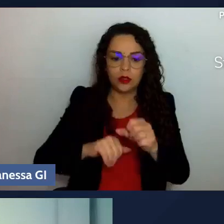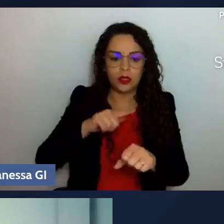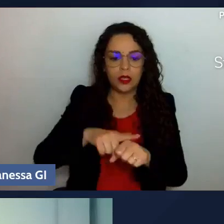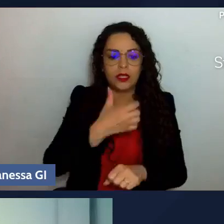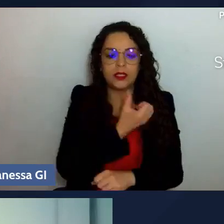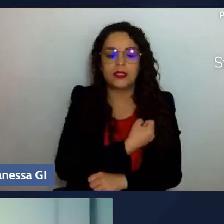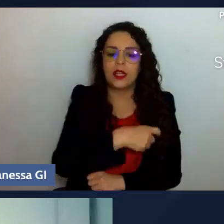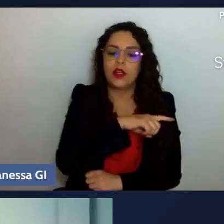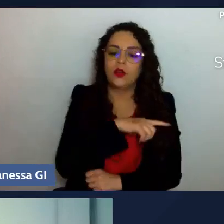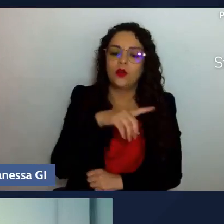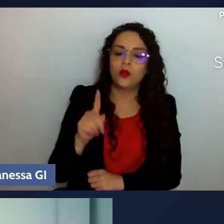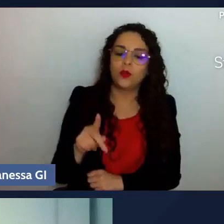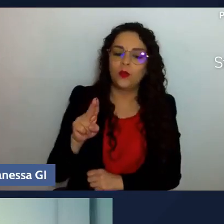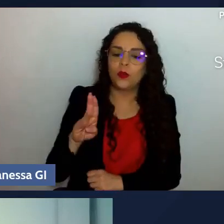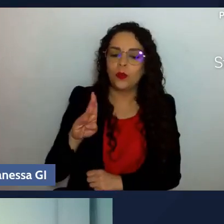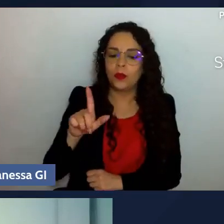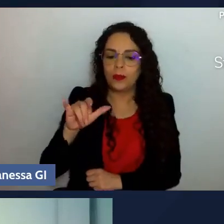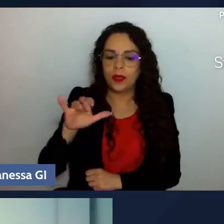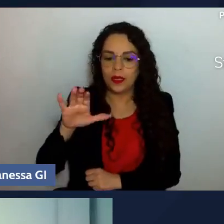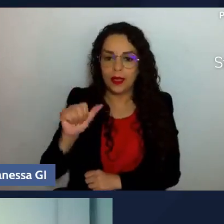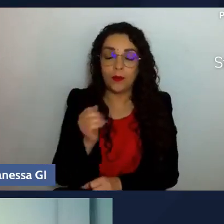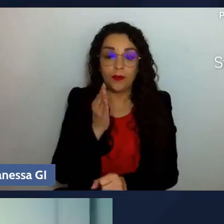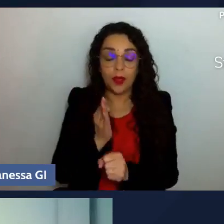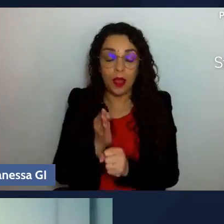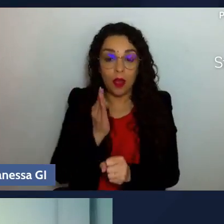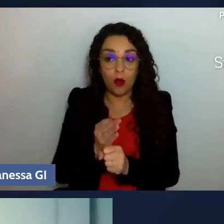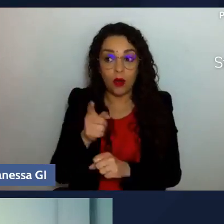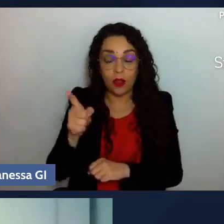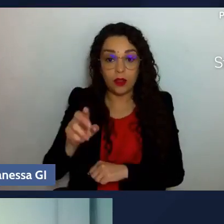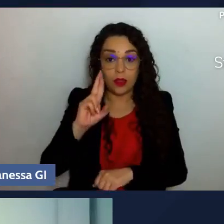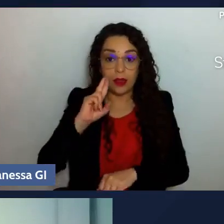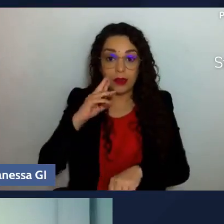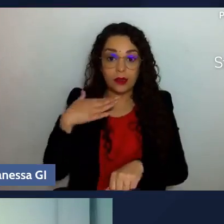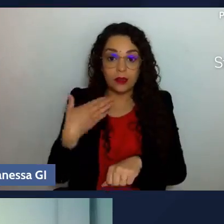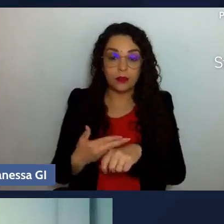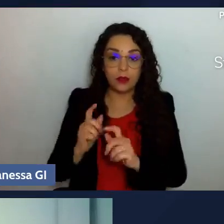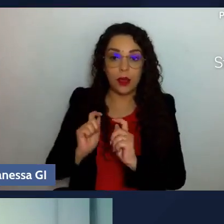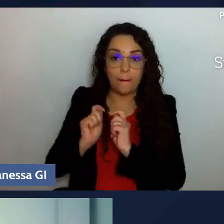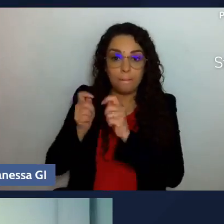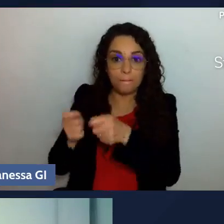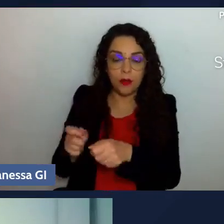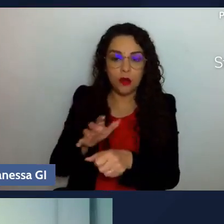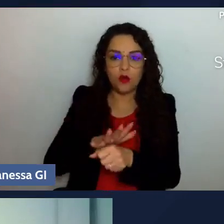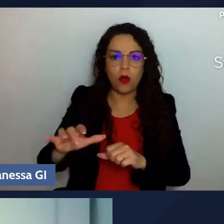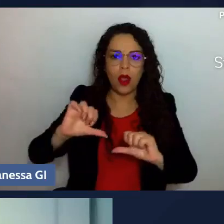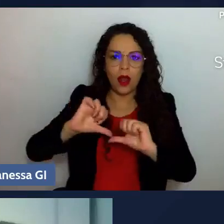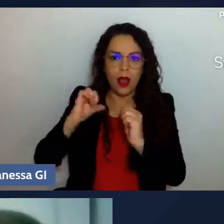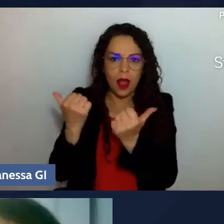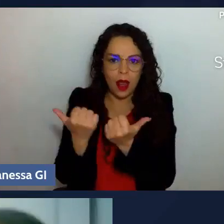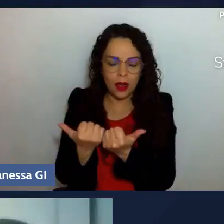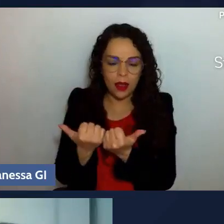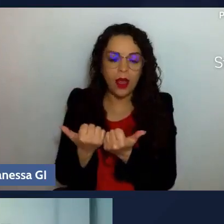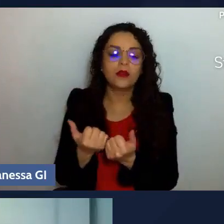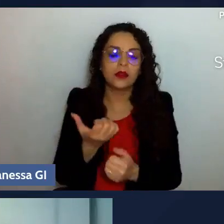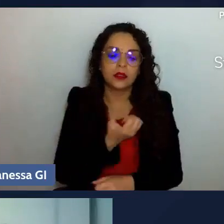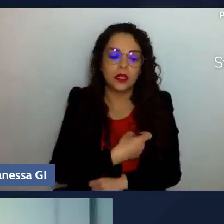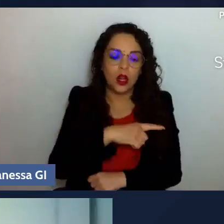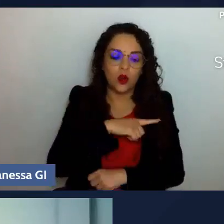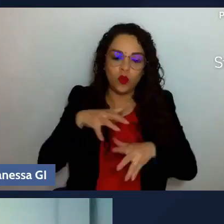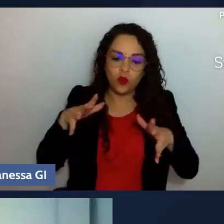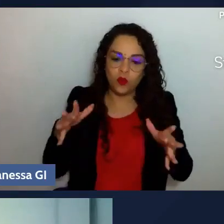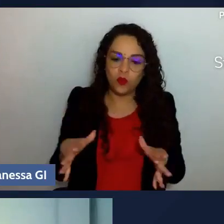y actualmente es responsable jurisdiccional del Área de Promoción de la Salud en